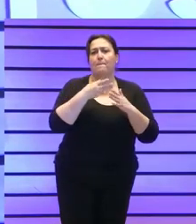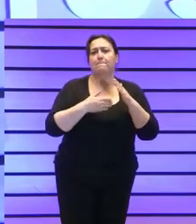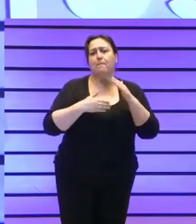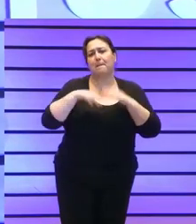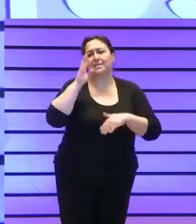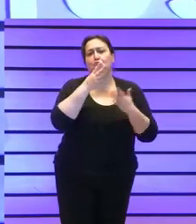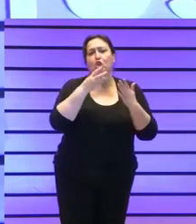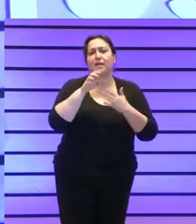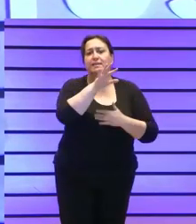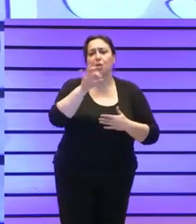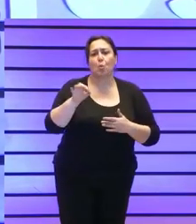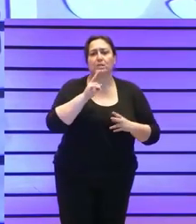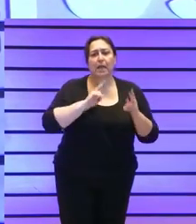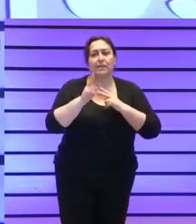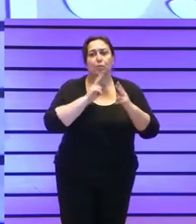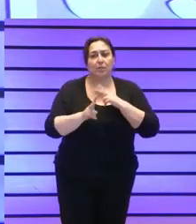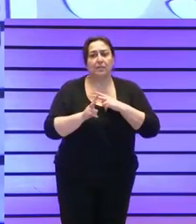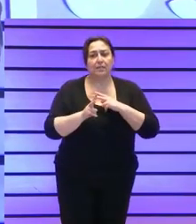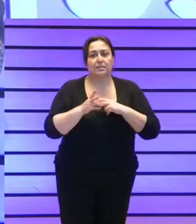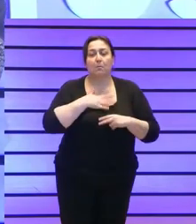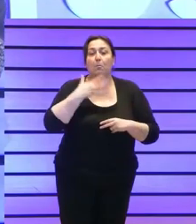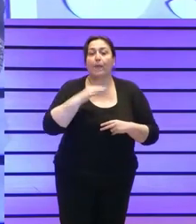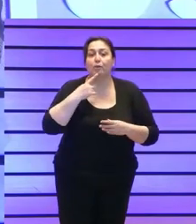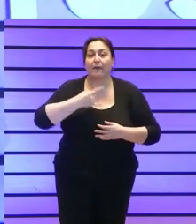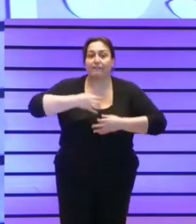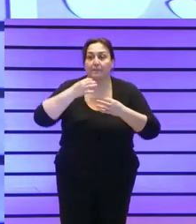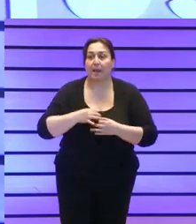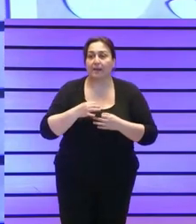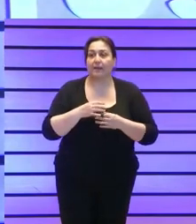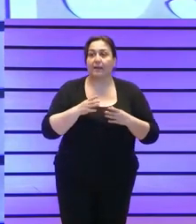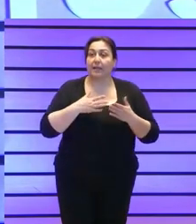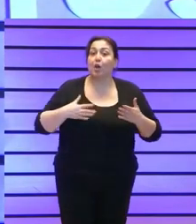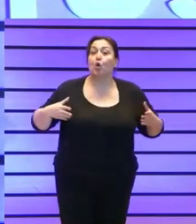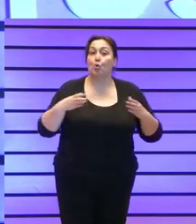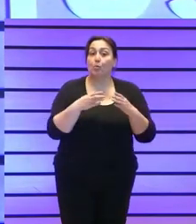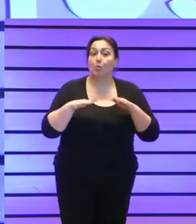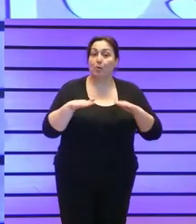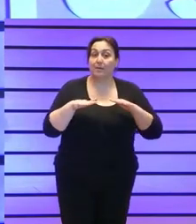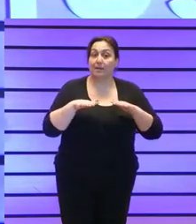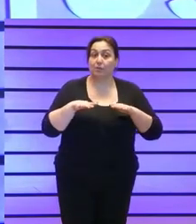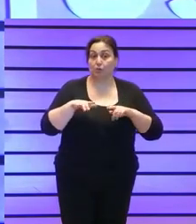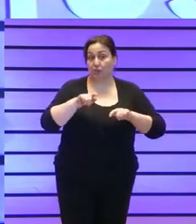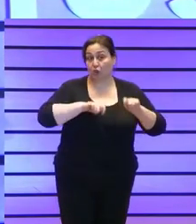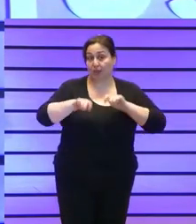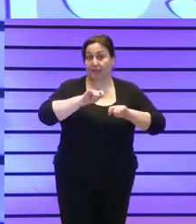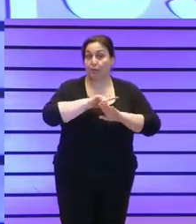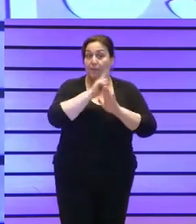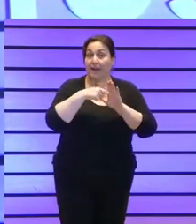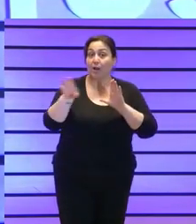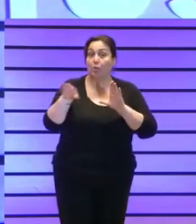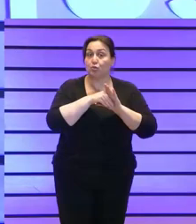respuestas y podríamos decir podríamos afirmar que el conjunto del movimiento asociativo de plena inclusión